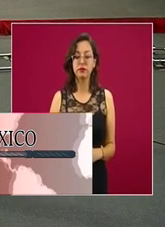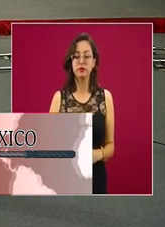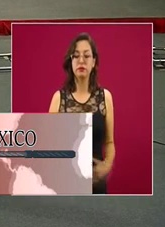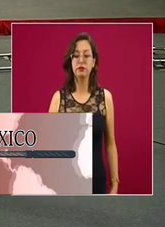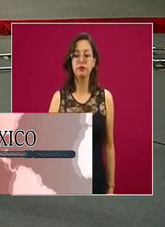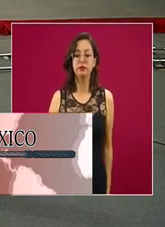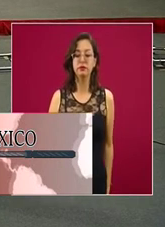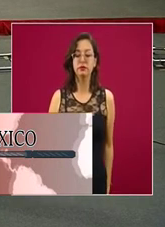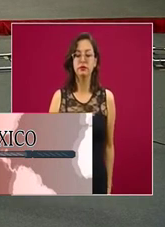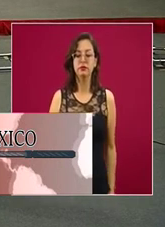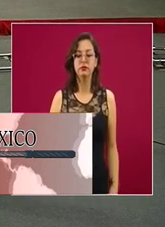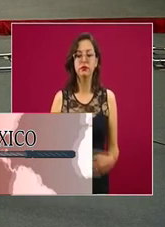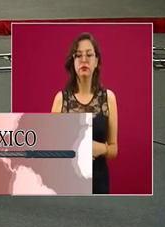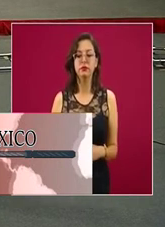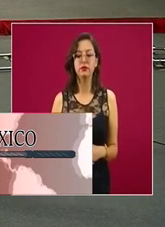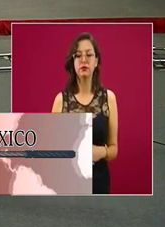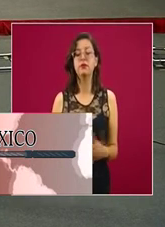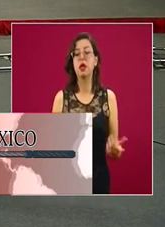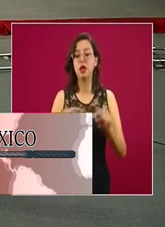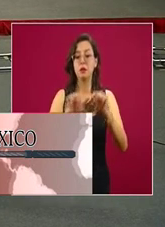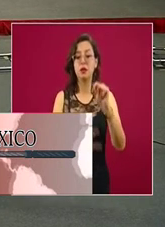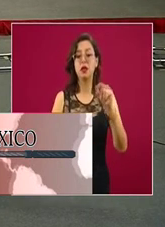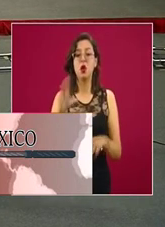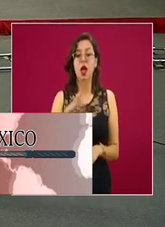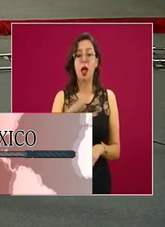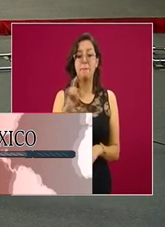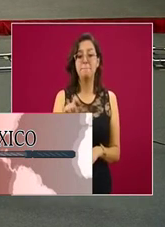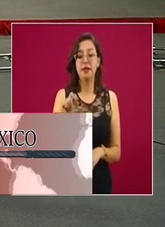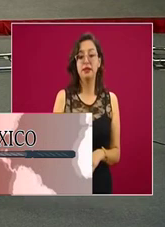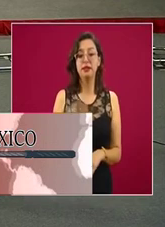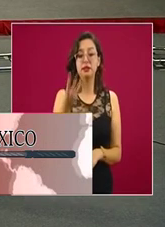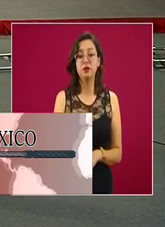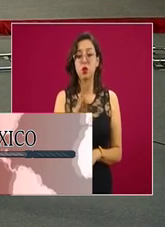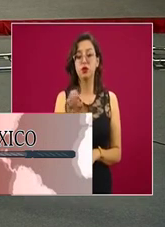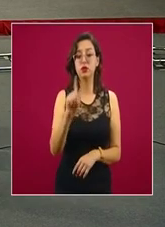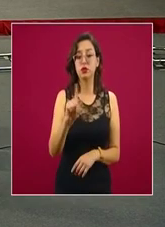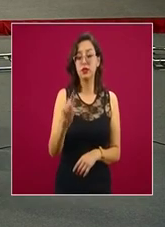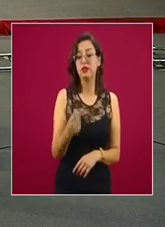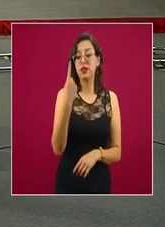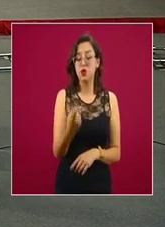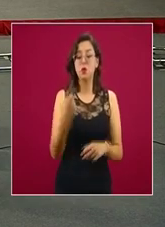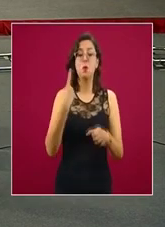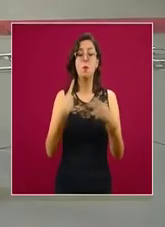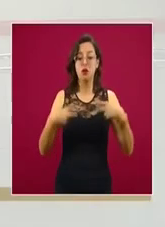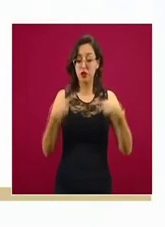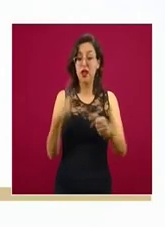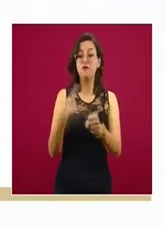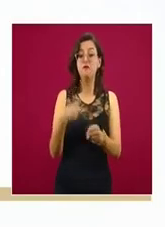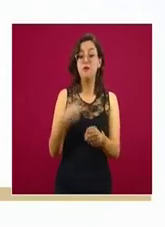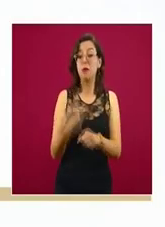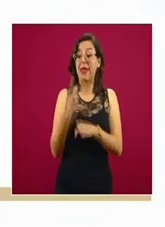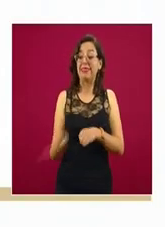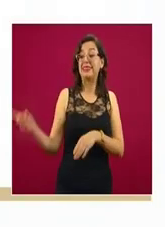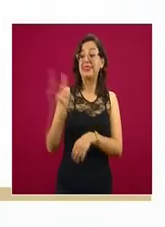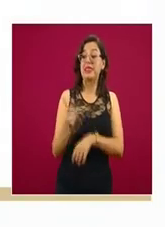En México tenemos 23.471 personas desde el 28 de febrero que han sido registradas